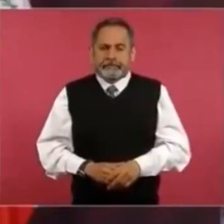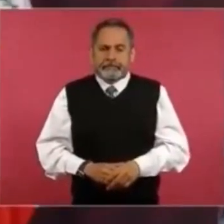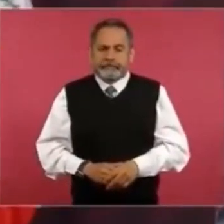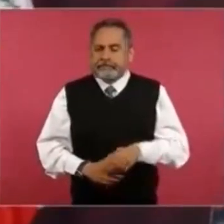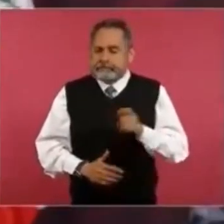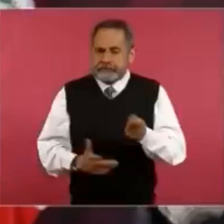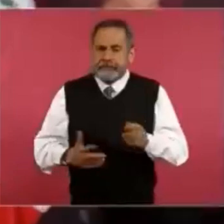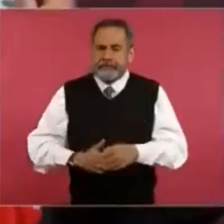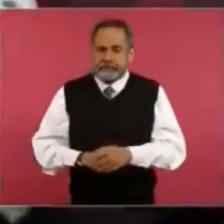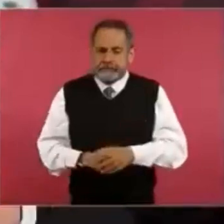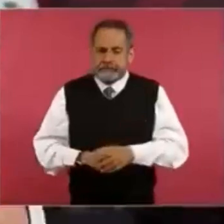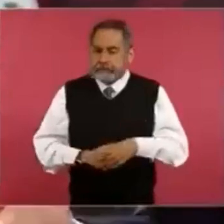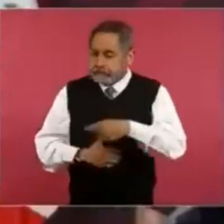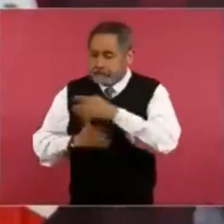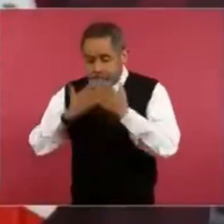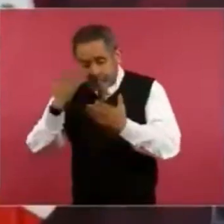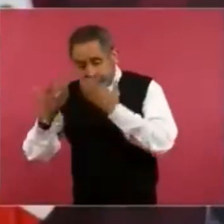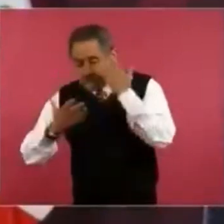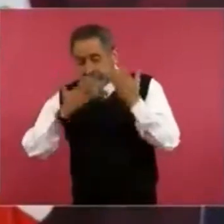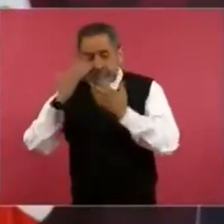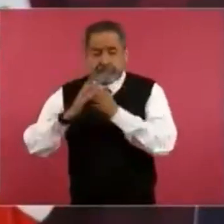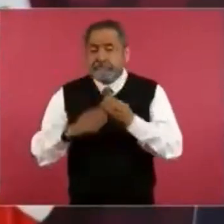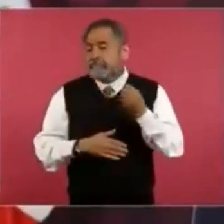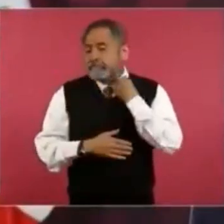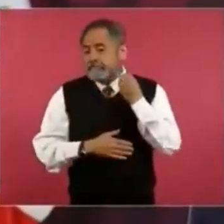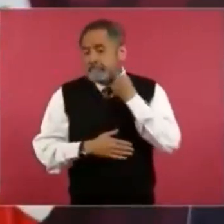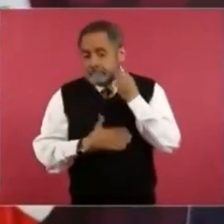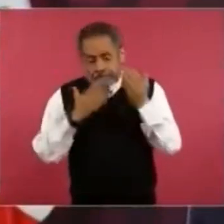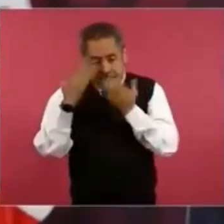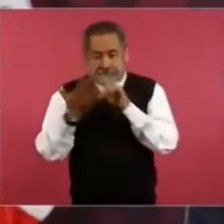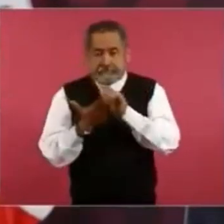Además, estudian derecho.